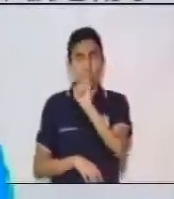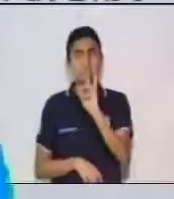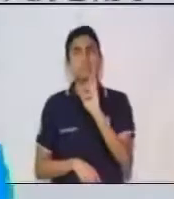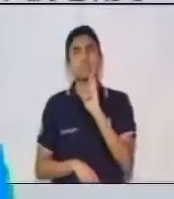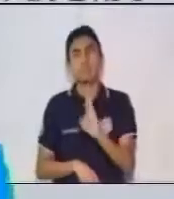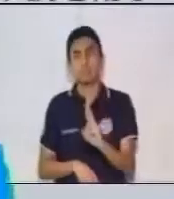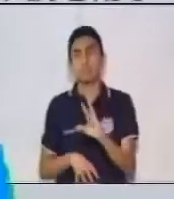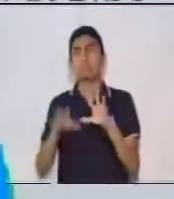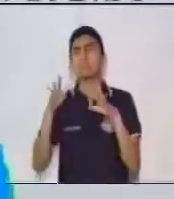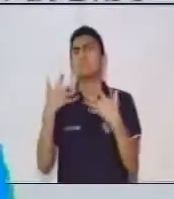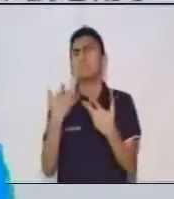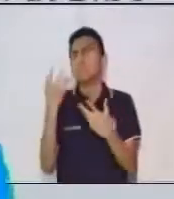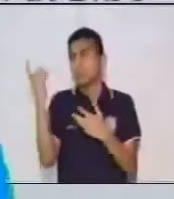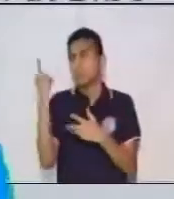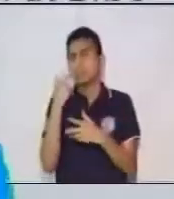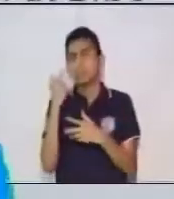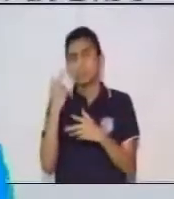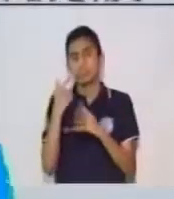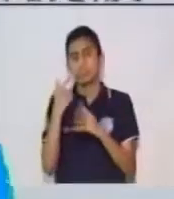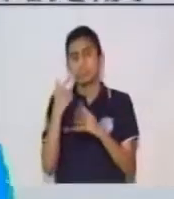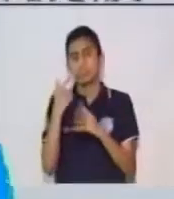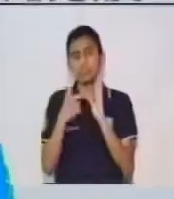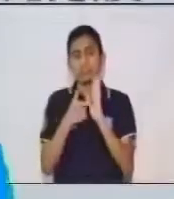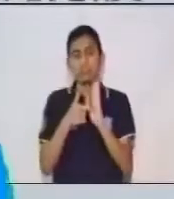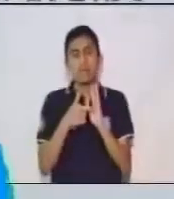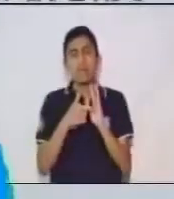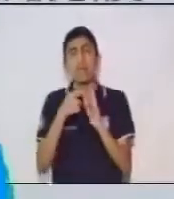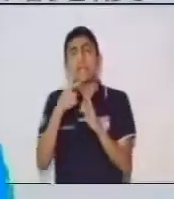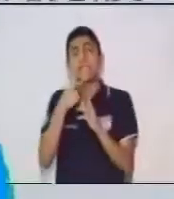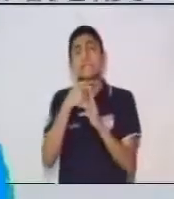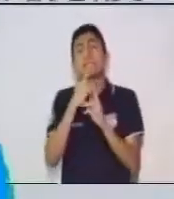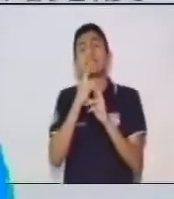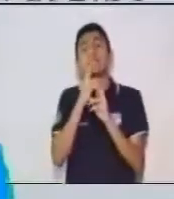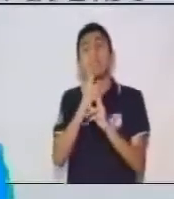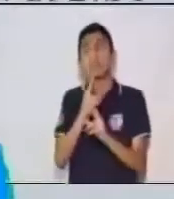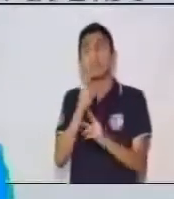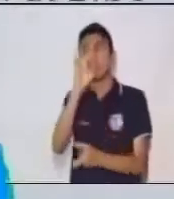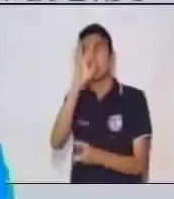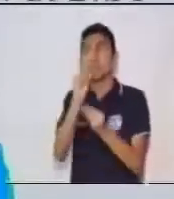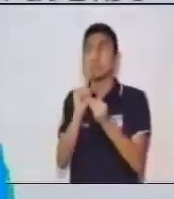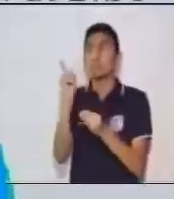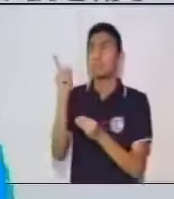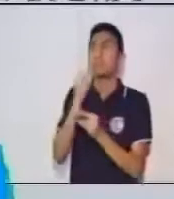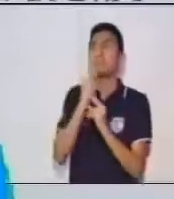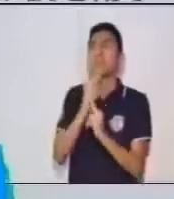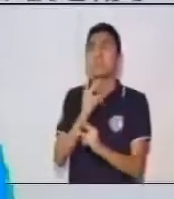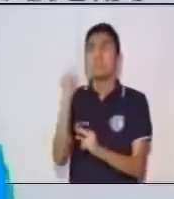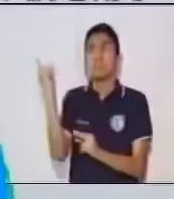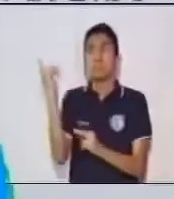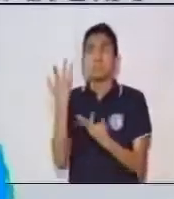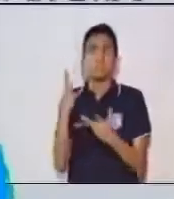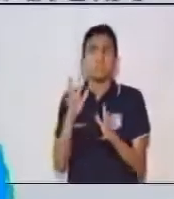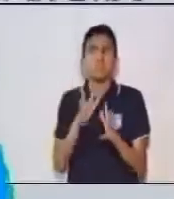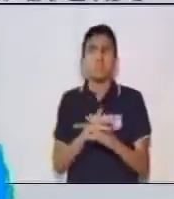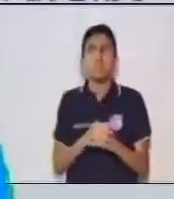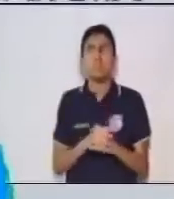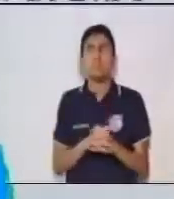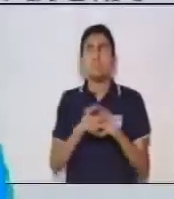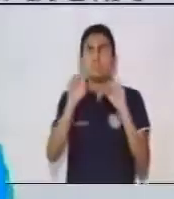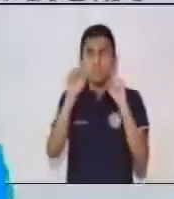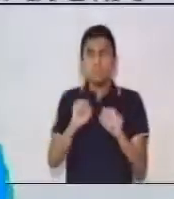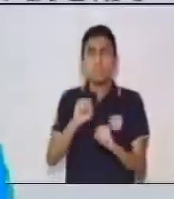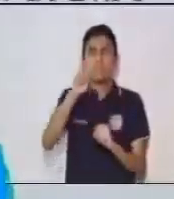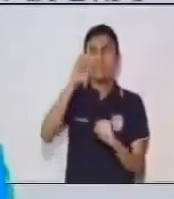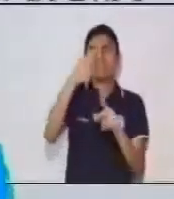Como este producto, ¿verdad?, es el resultado, esto va a ser el resultado de